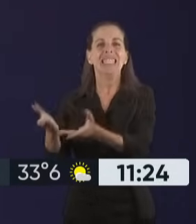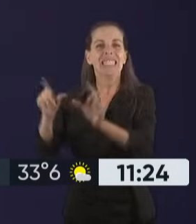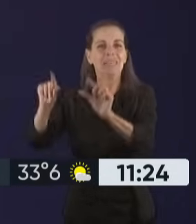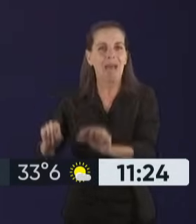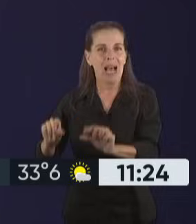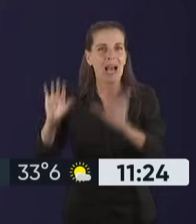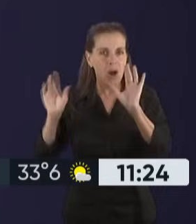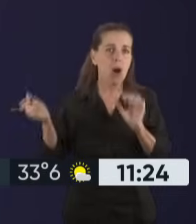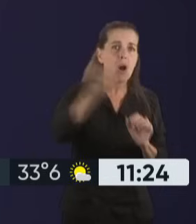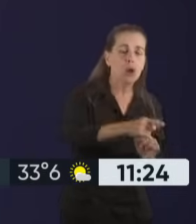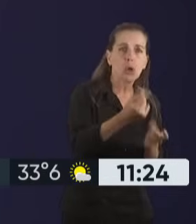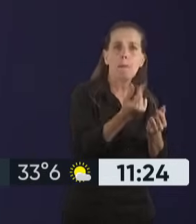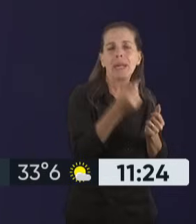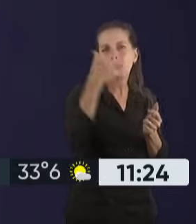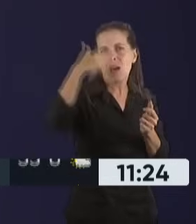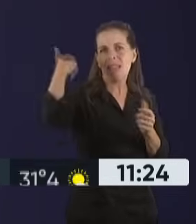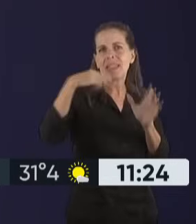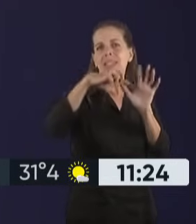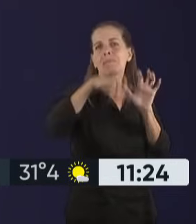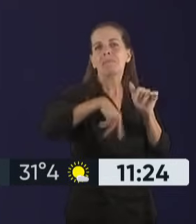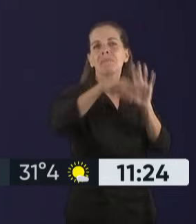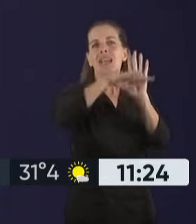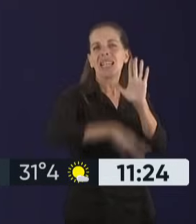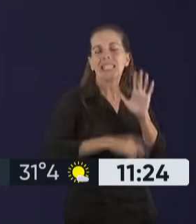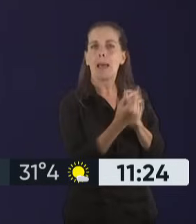otro lado ibas al supermercado y no conseguías el producto.